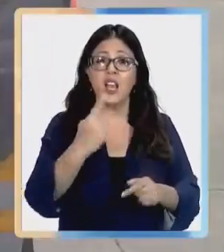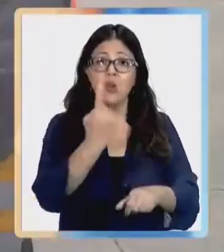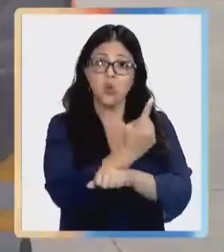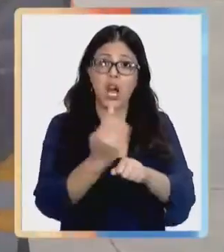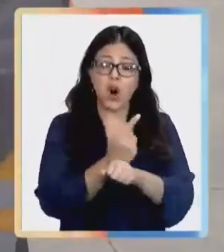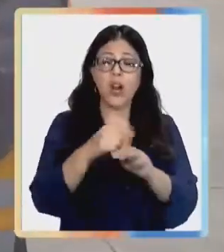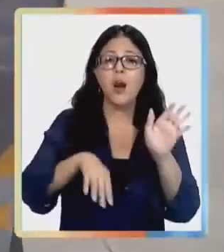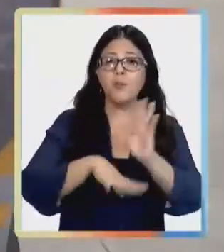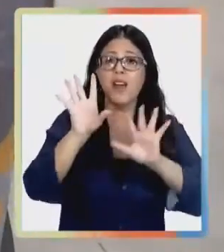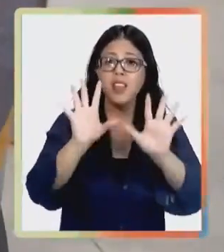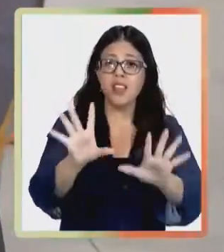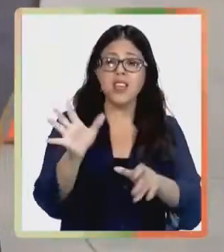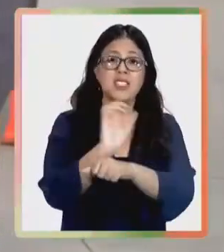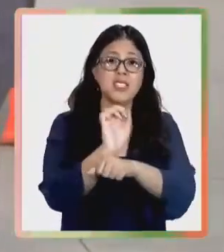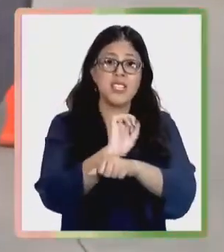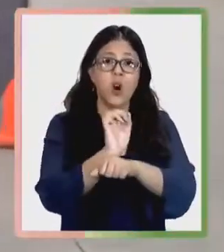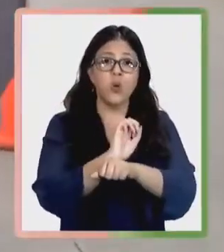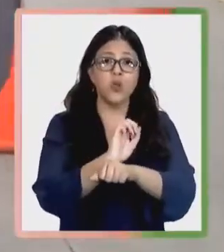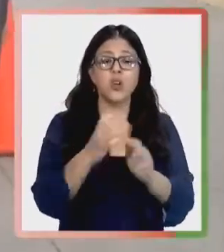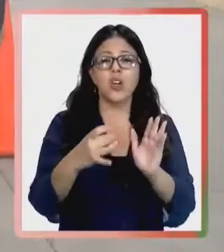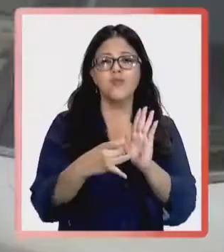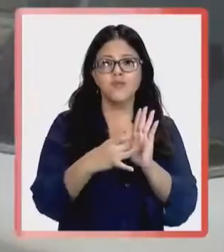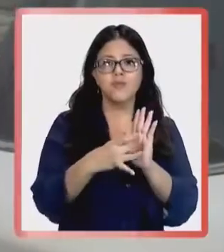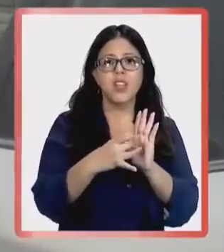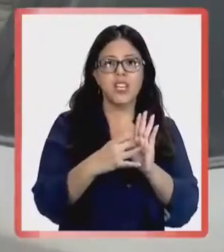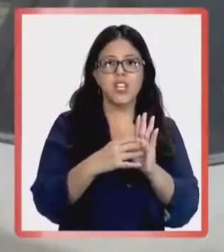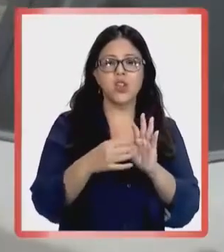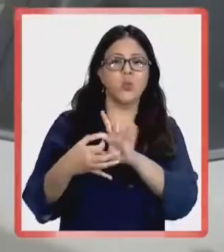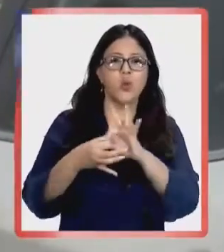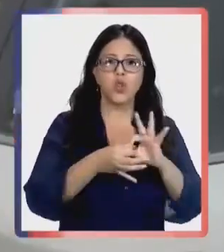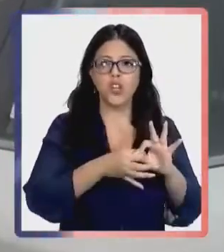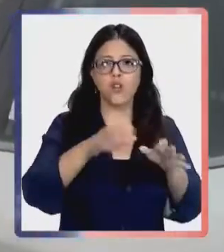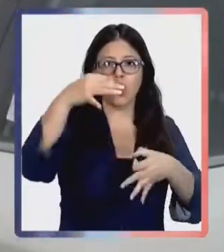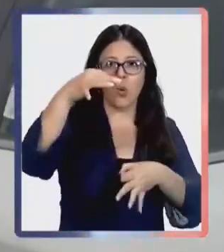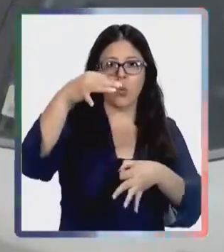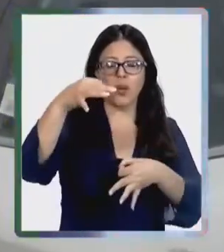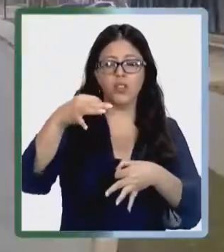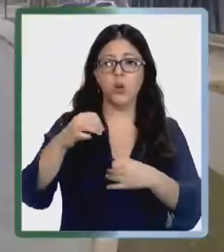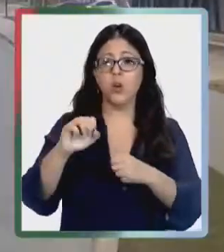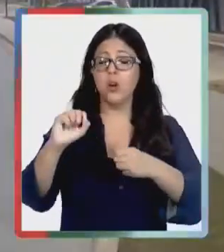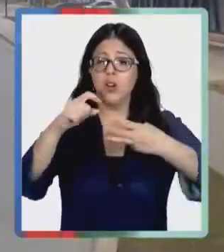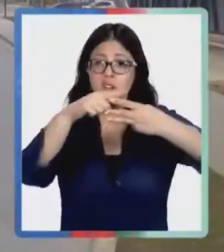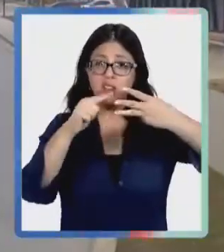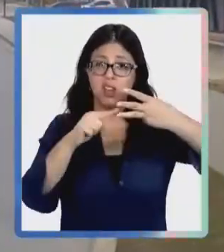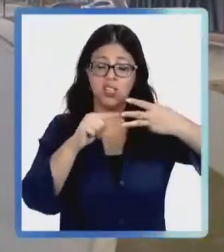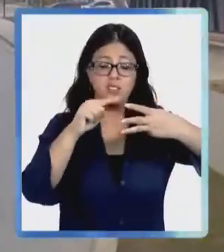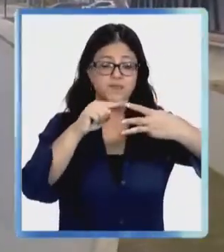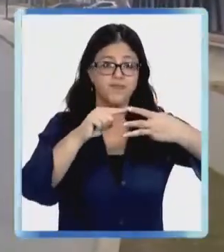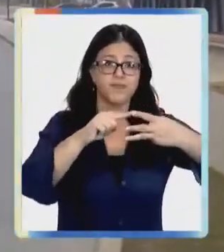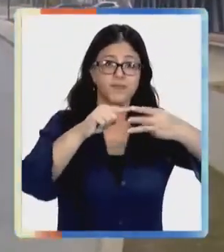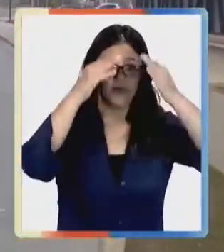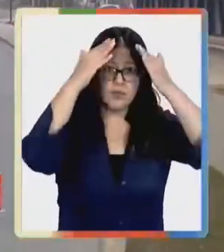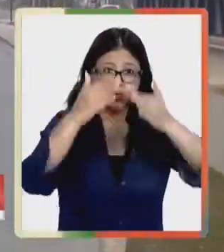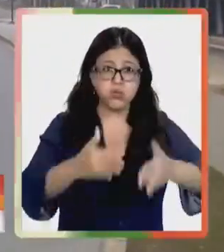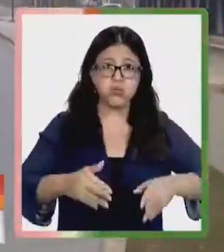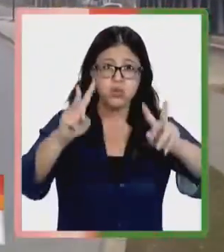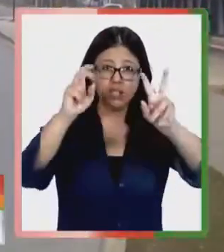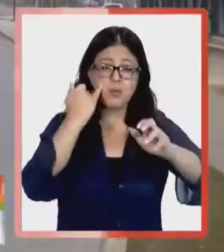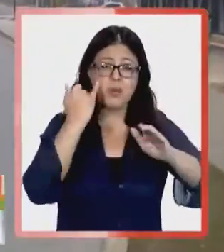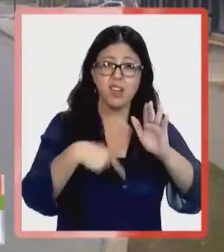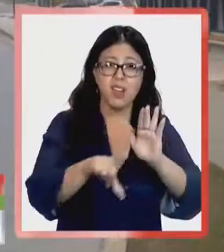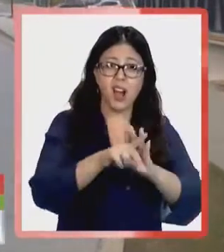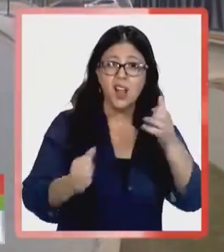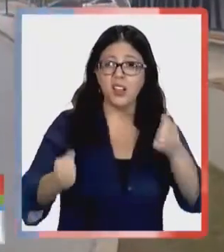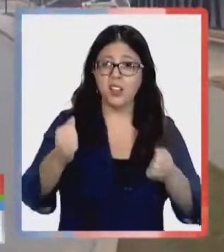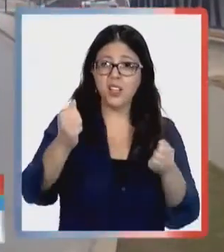los que estaban infringiendo la norma, la mayoría por documentos. Tiene 3 focos fundamentales. 1, abordar todo lo que es informalidad